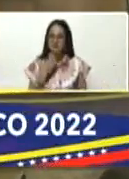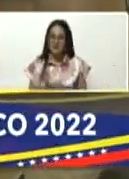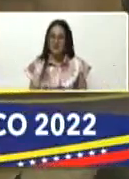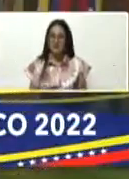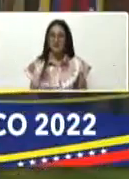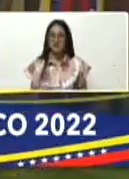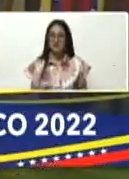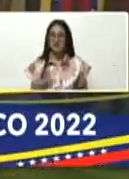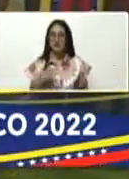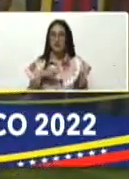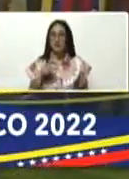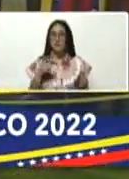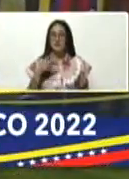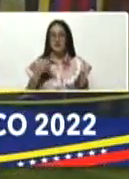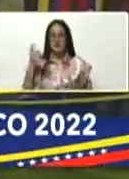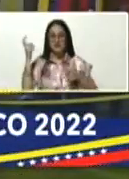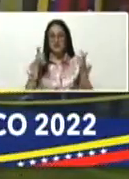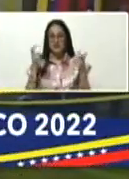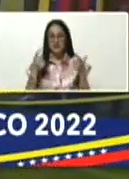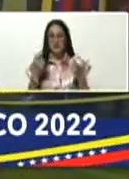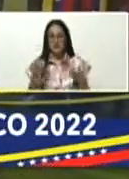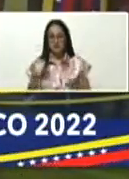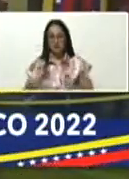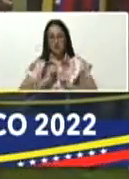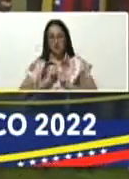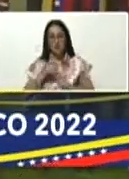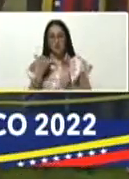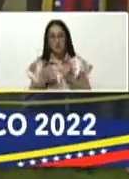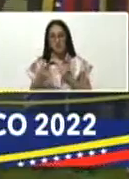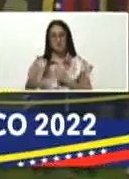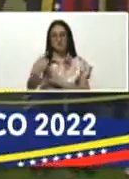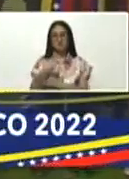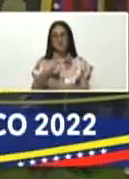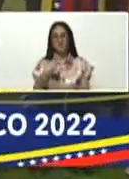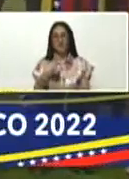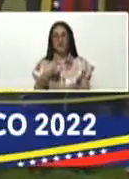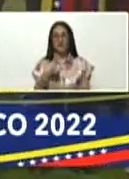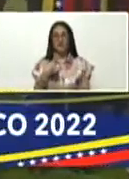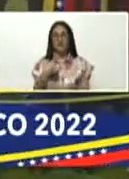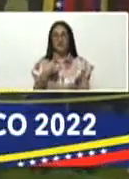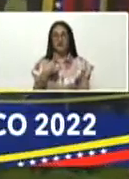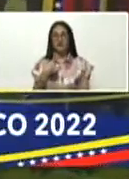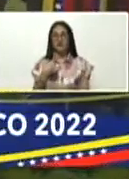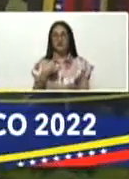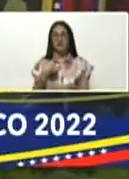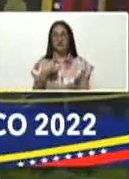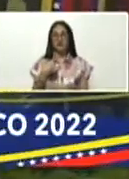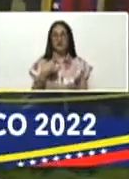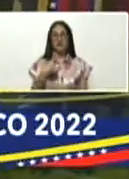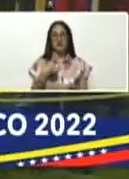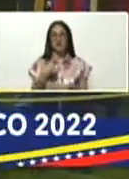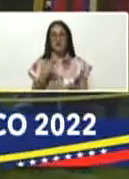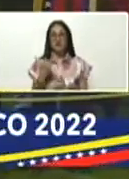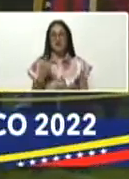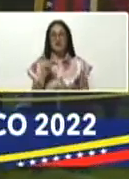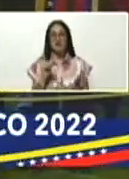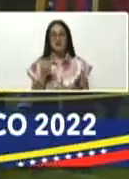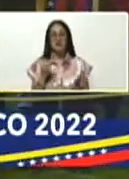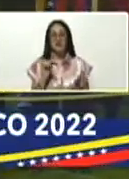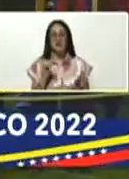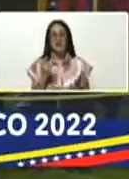porque nuestro presidente Chávez nos dio la última instrucción, la cual fue es tener en